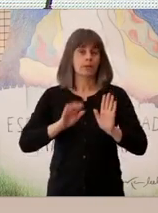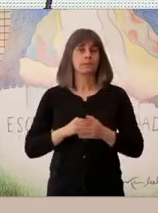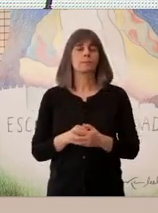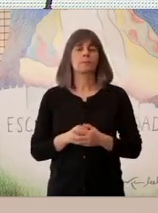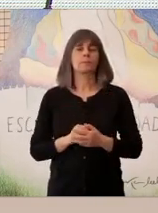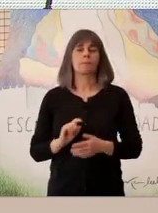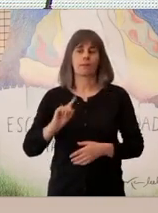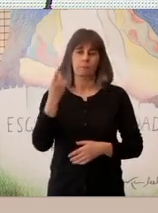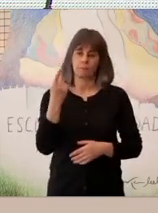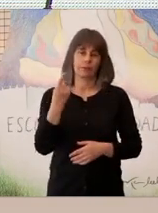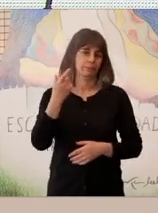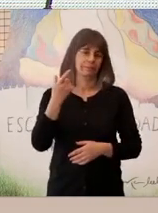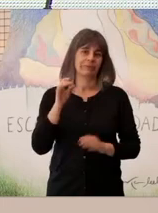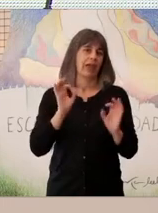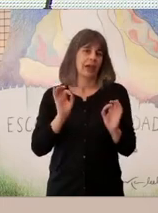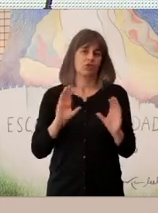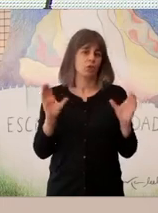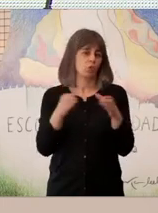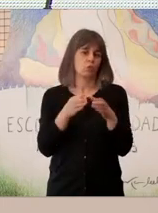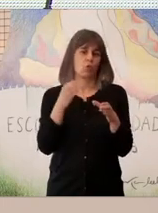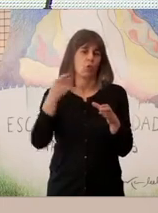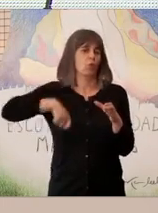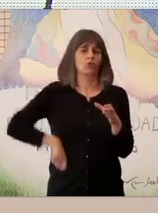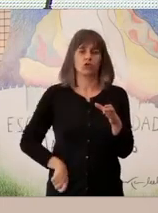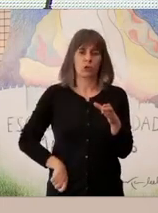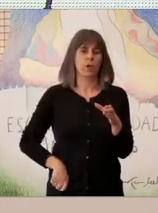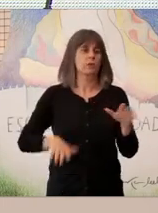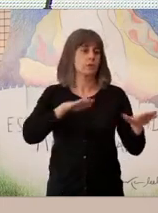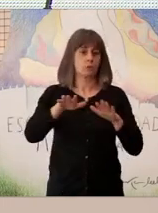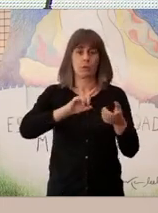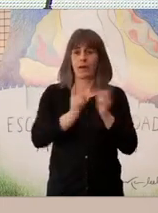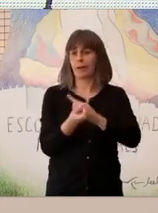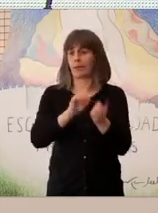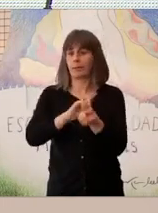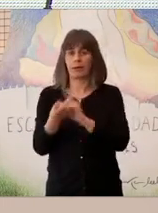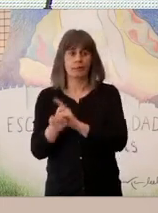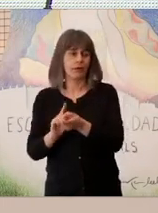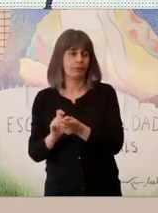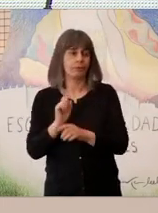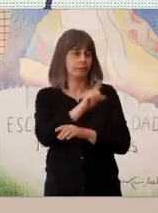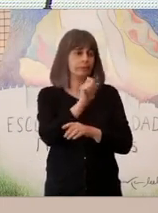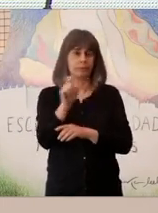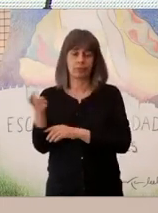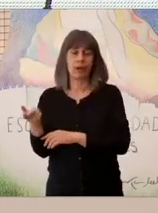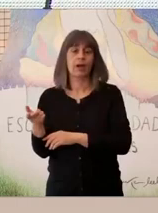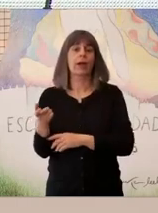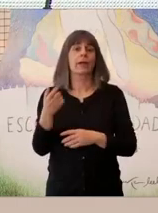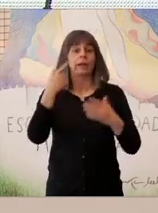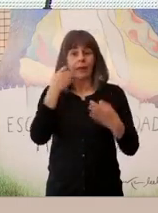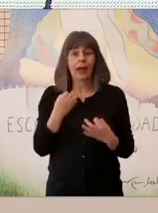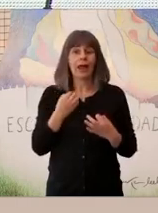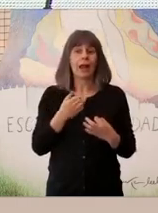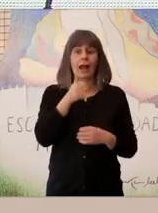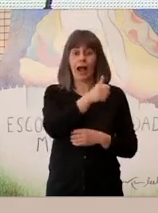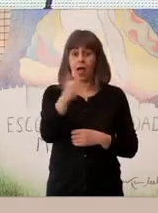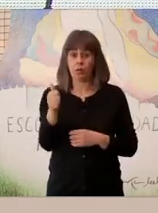primero, somos una plantilla que se mueve, que va cambiando de destinos, y segundo, que no todos tienen ni el nivel mismo de